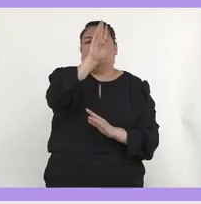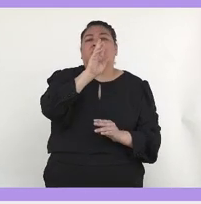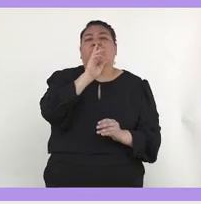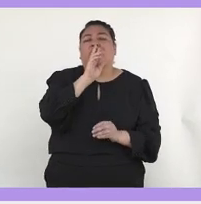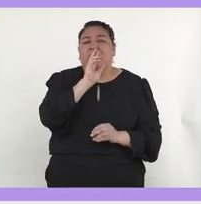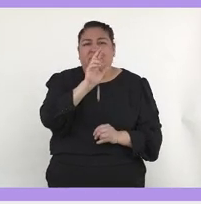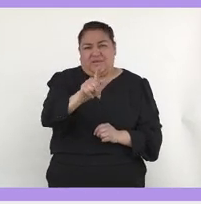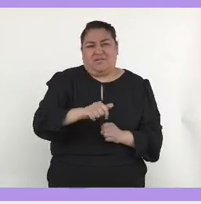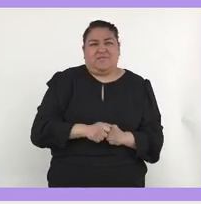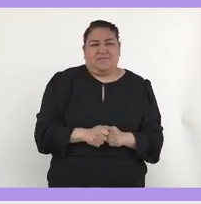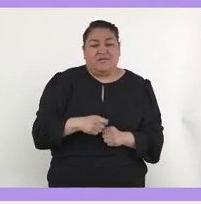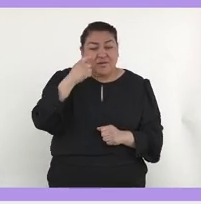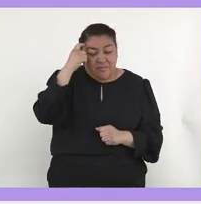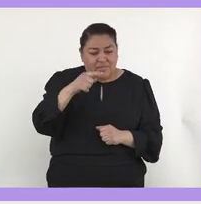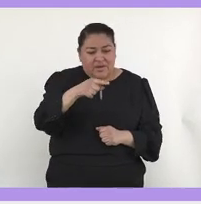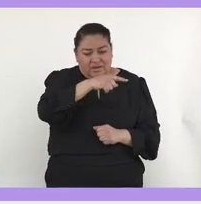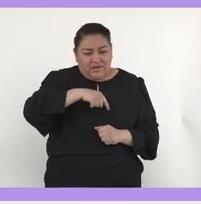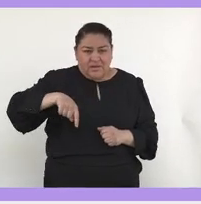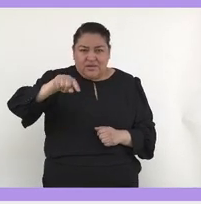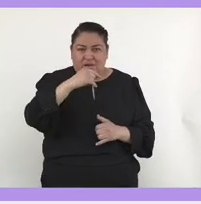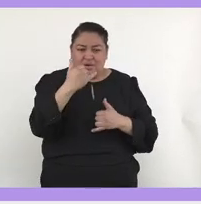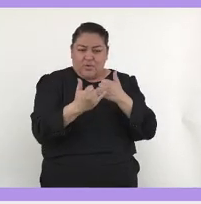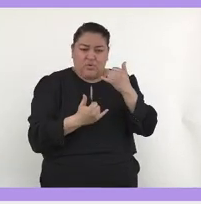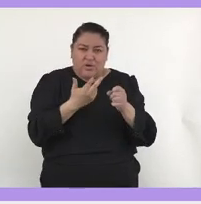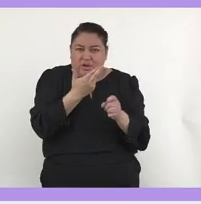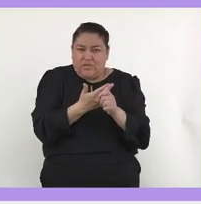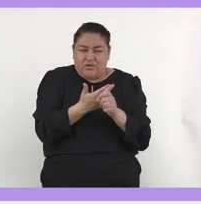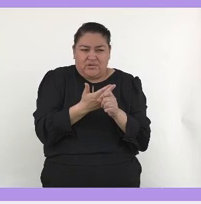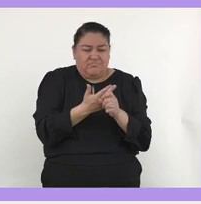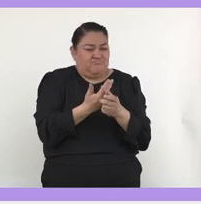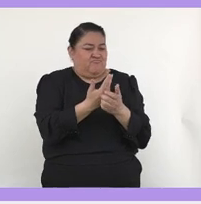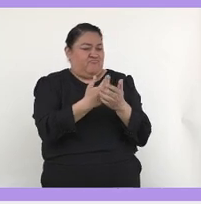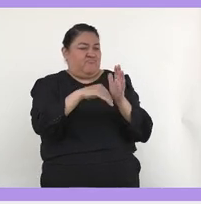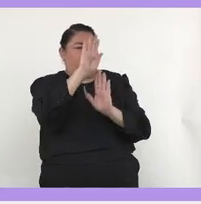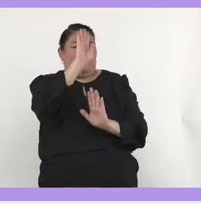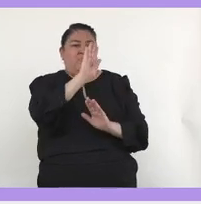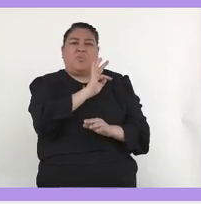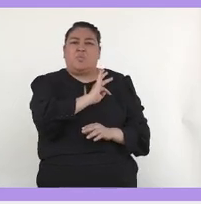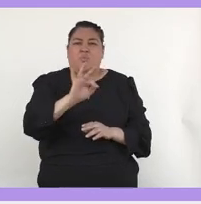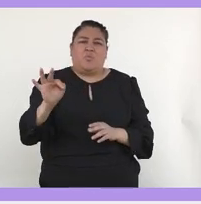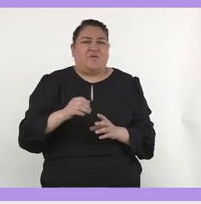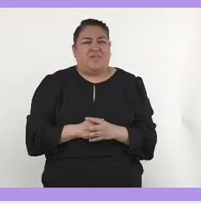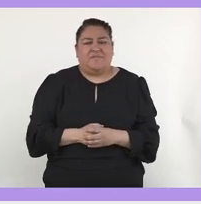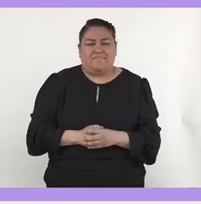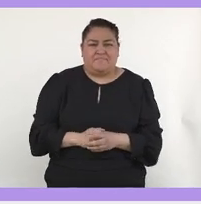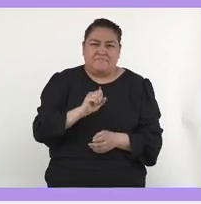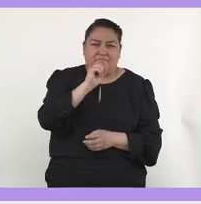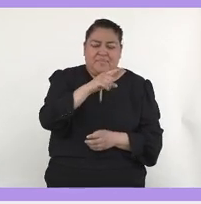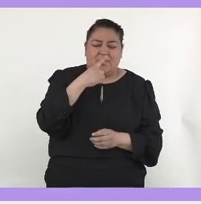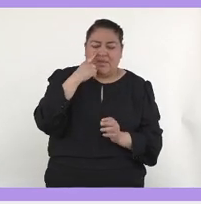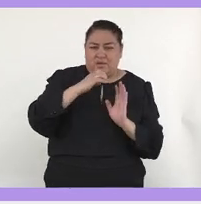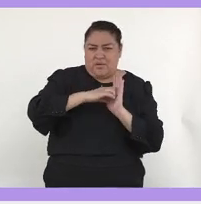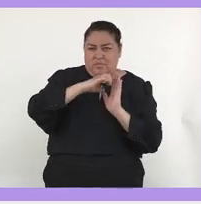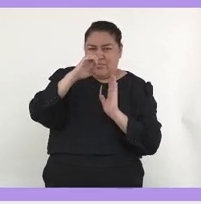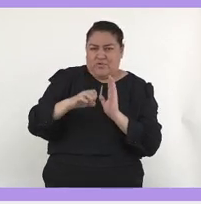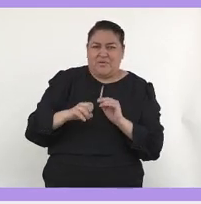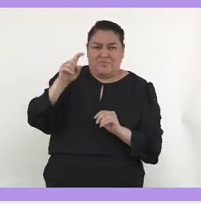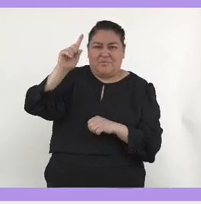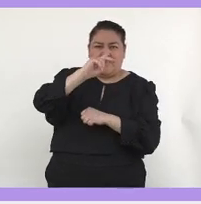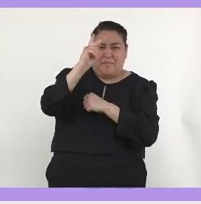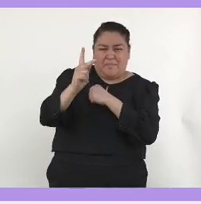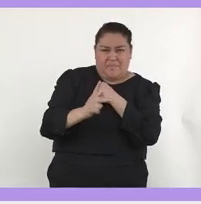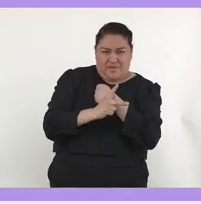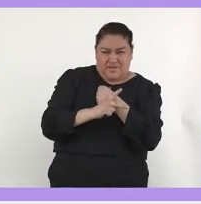para que nuestra jugadoras puedan brillar y un plazo muy un caso muy claro le pasó ahora a Chile